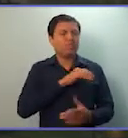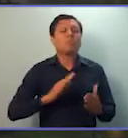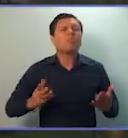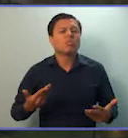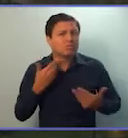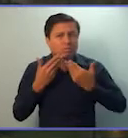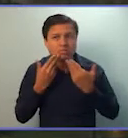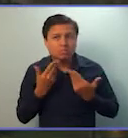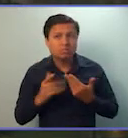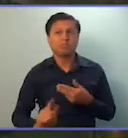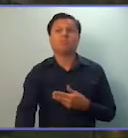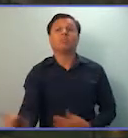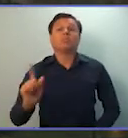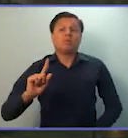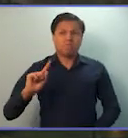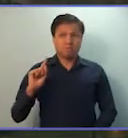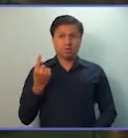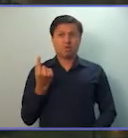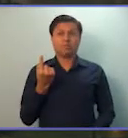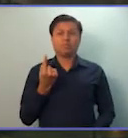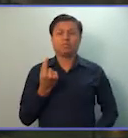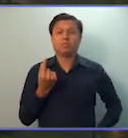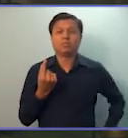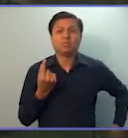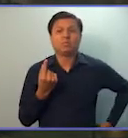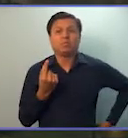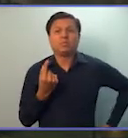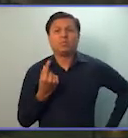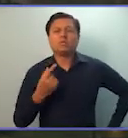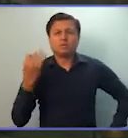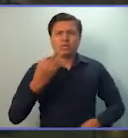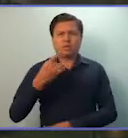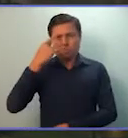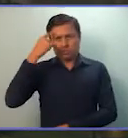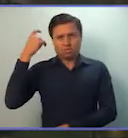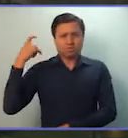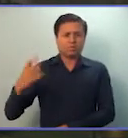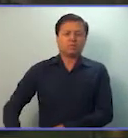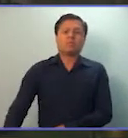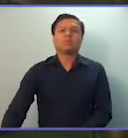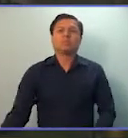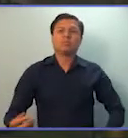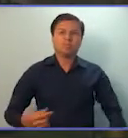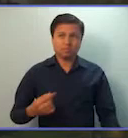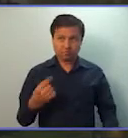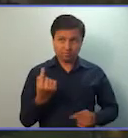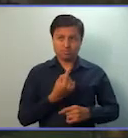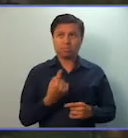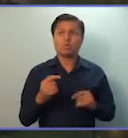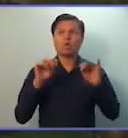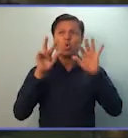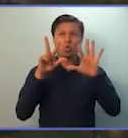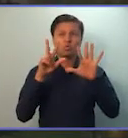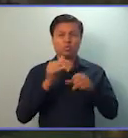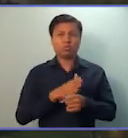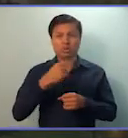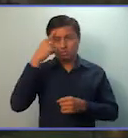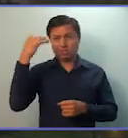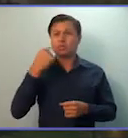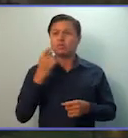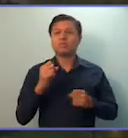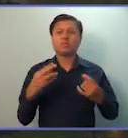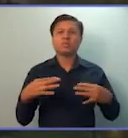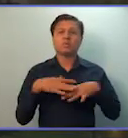qué decimos esto bueno primero hay que hay que recordar que son ocho partidos los que están